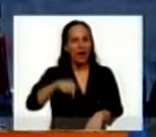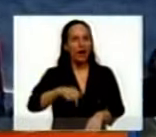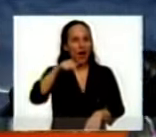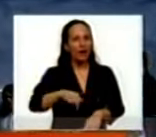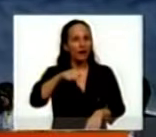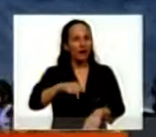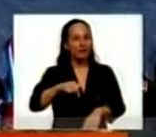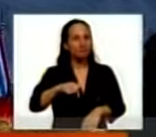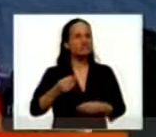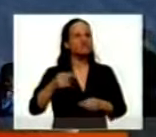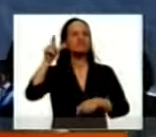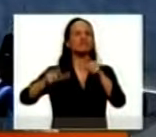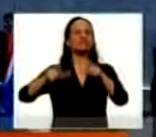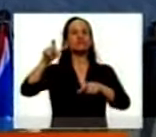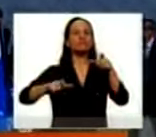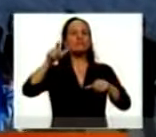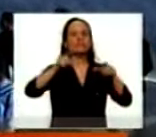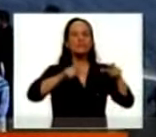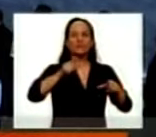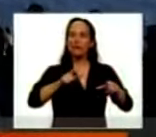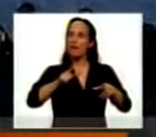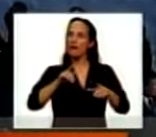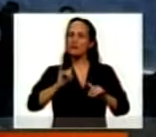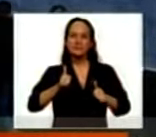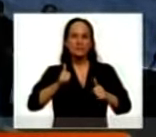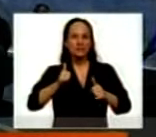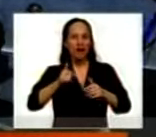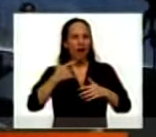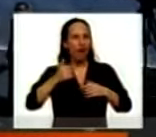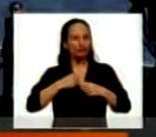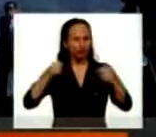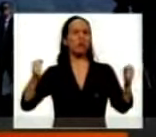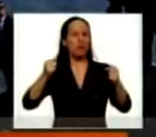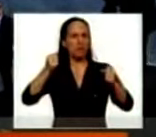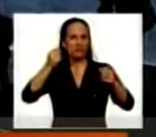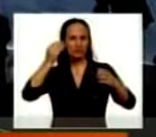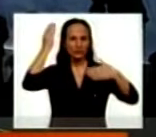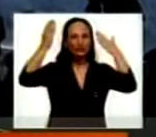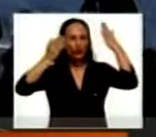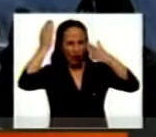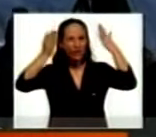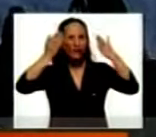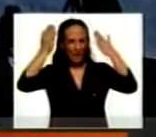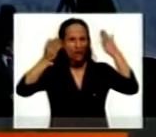un conjunto de ciudadanos se animaron a soñar. Y hoy estamos todos